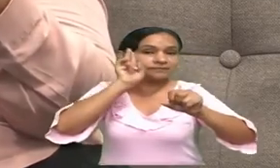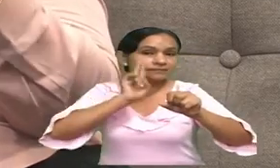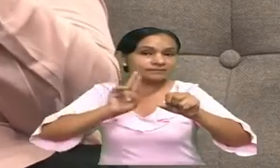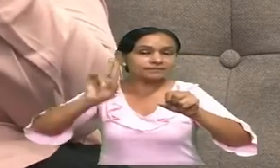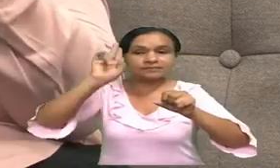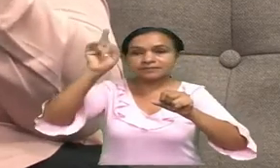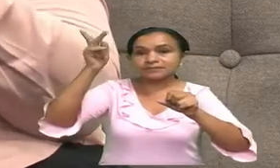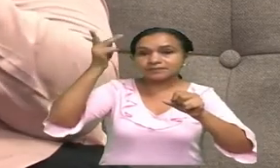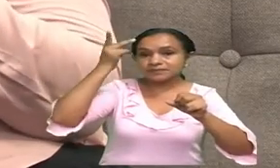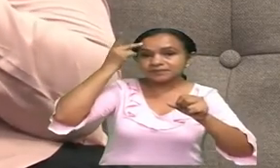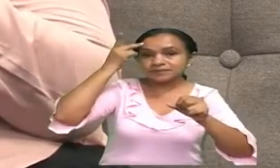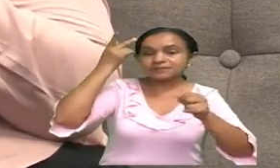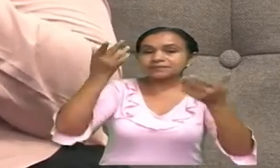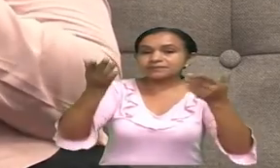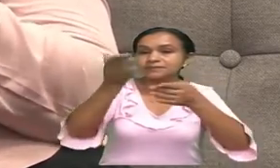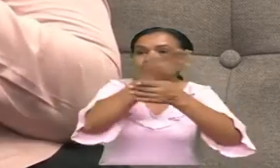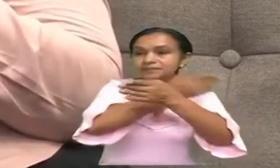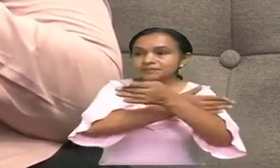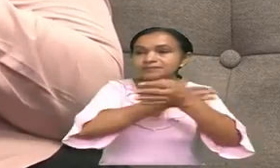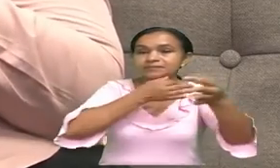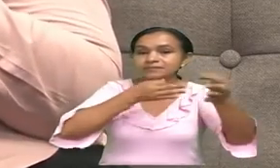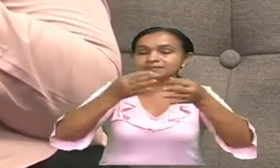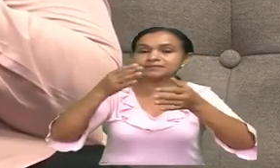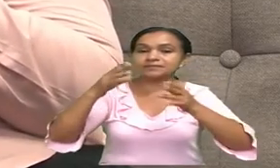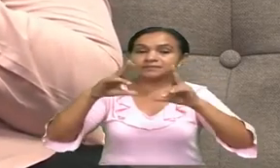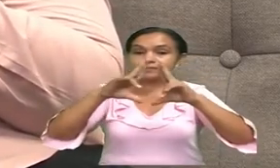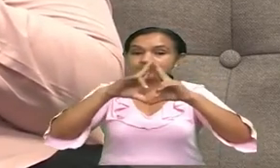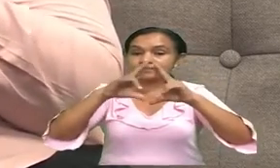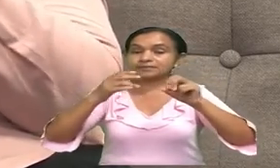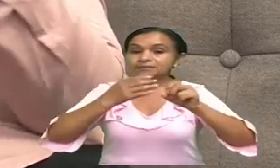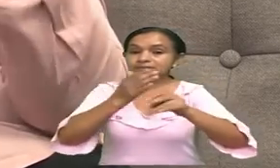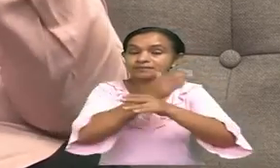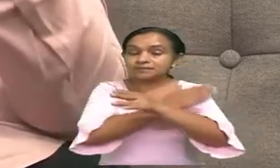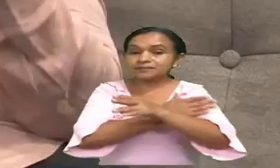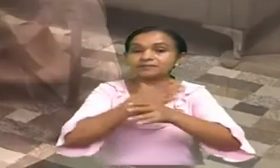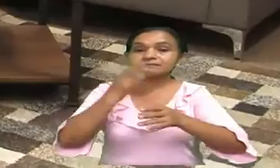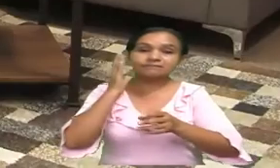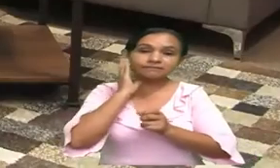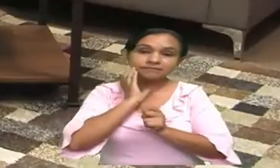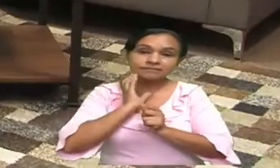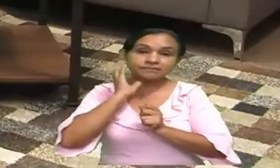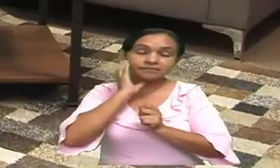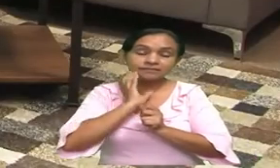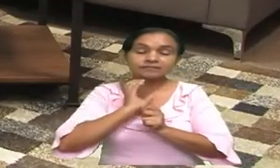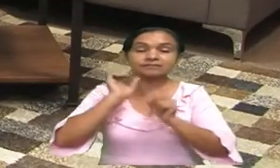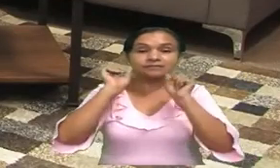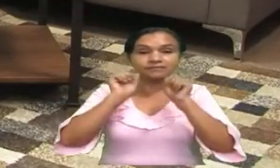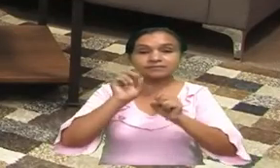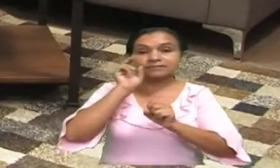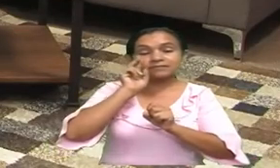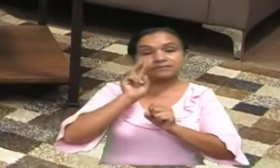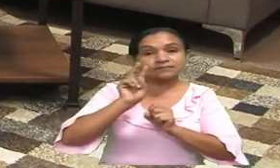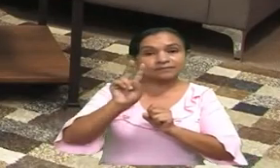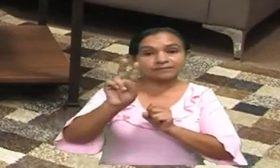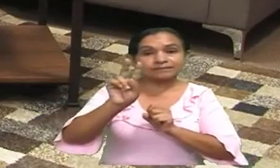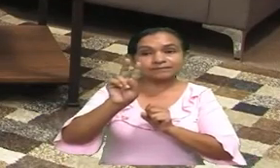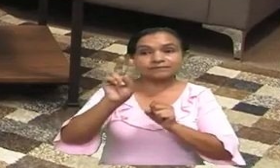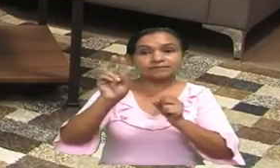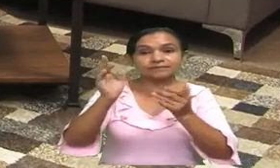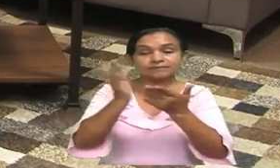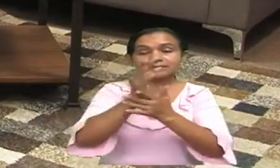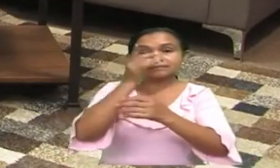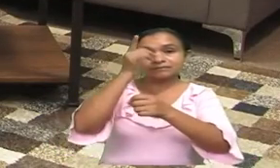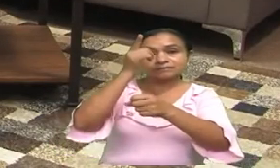política también, y lo que había vivido Nicaragua, porque ellos pudieron presenciar a través